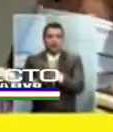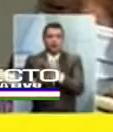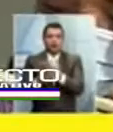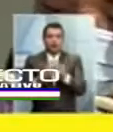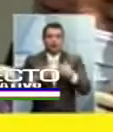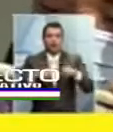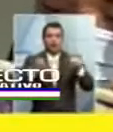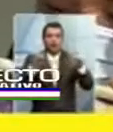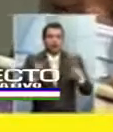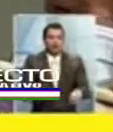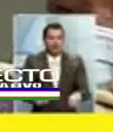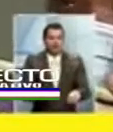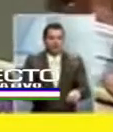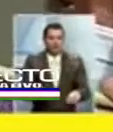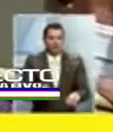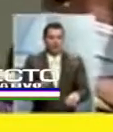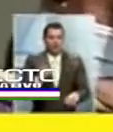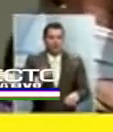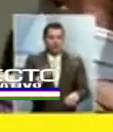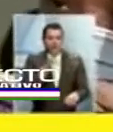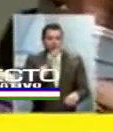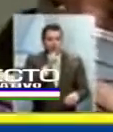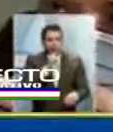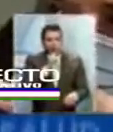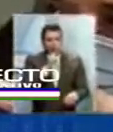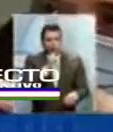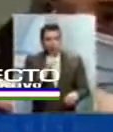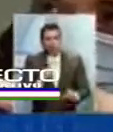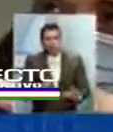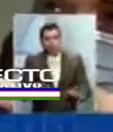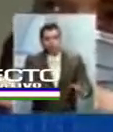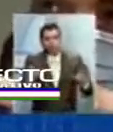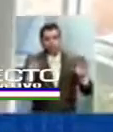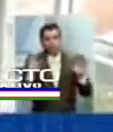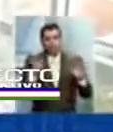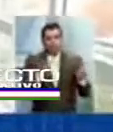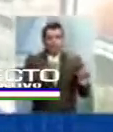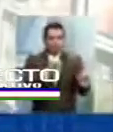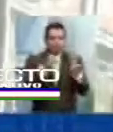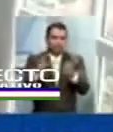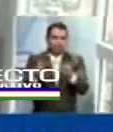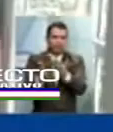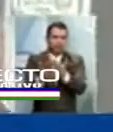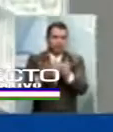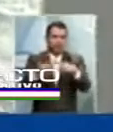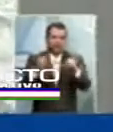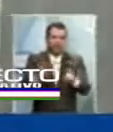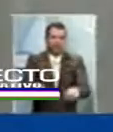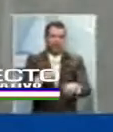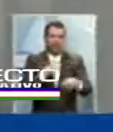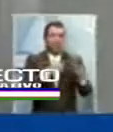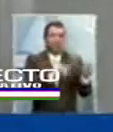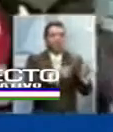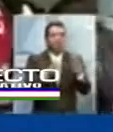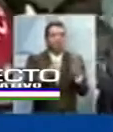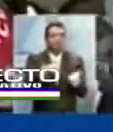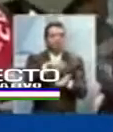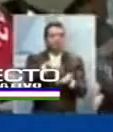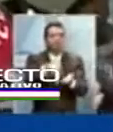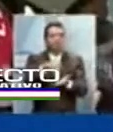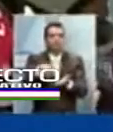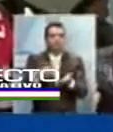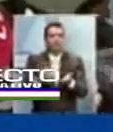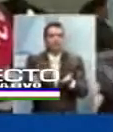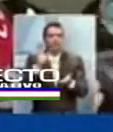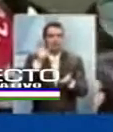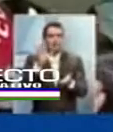hasta que no salga el protocolo con el Ministerio de Salud avalado, no se pueden entregar los formularios. Hasta cuando con el Ministro de Salud